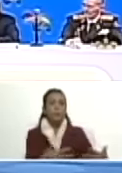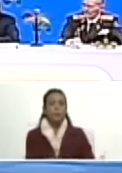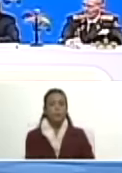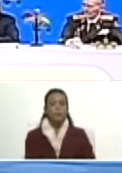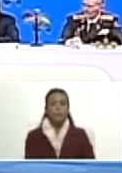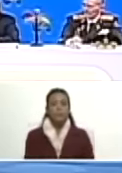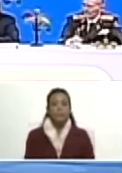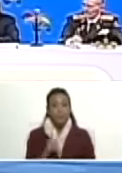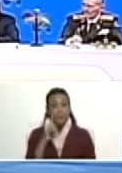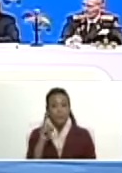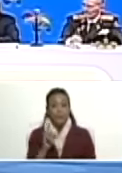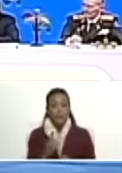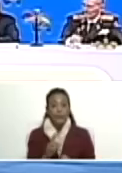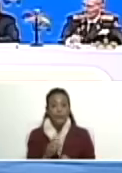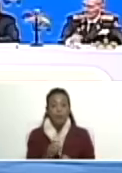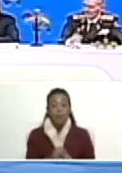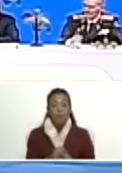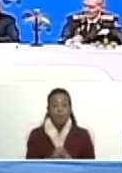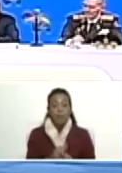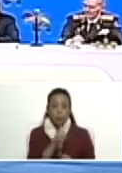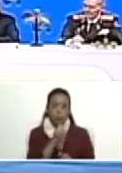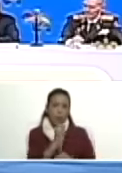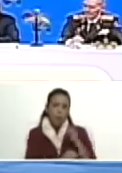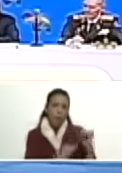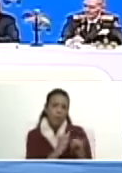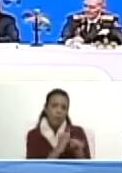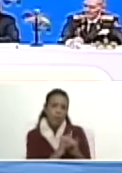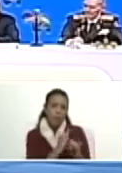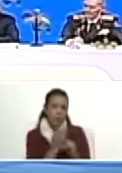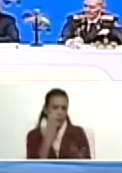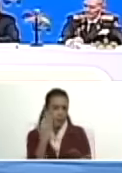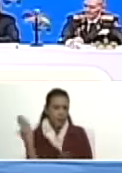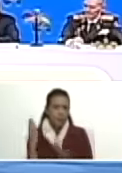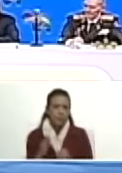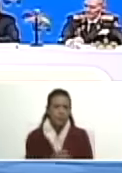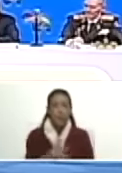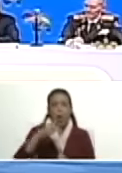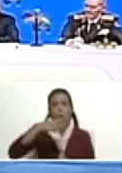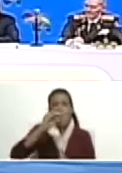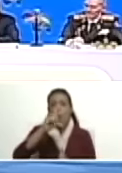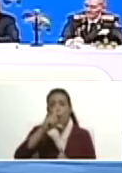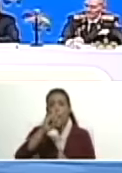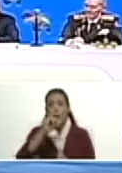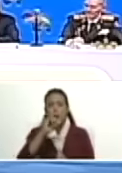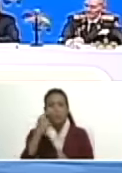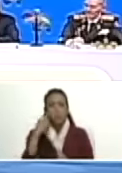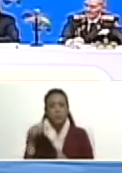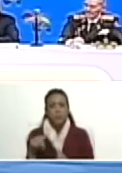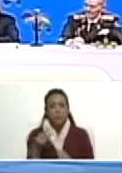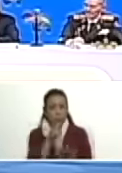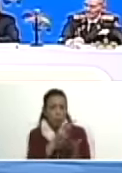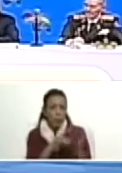en un portal llamado Polianalítica, lo publica. ¿Ustedes lo conocen? Polianalítica. ¿Lo leen?